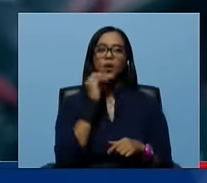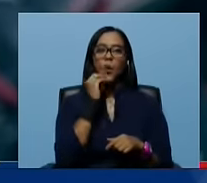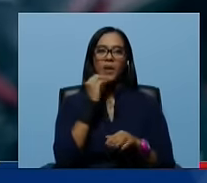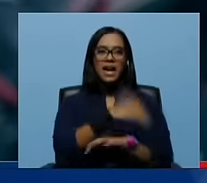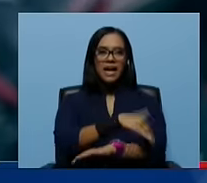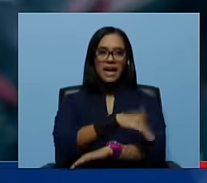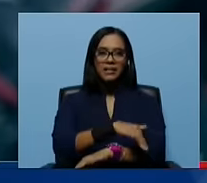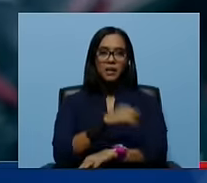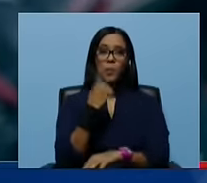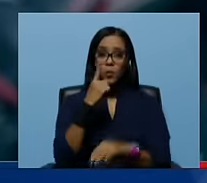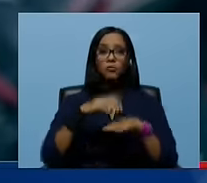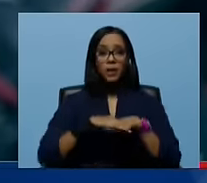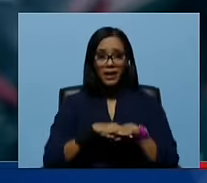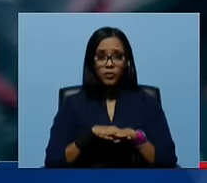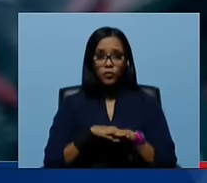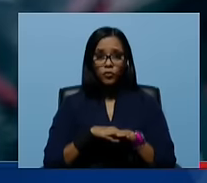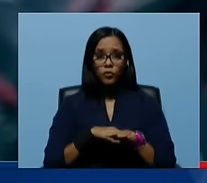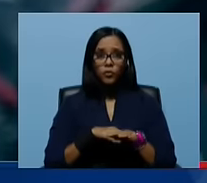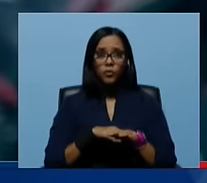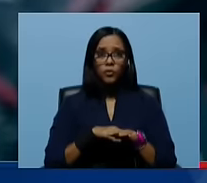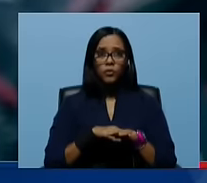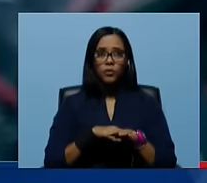calle por un par de zapatos.